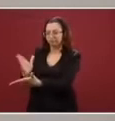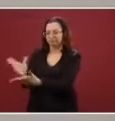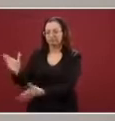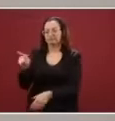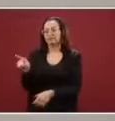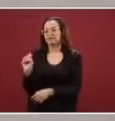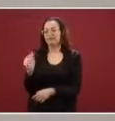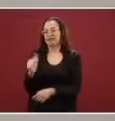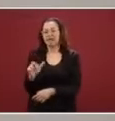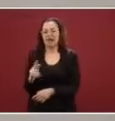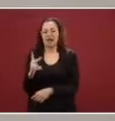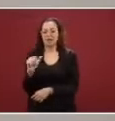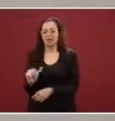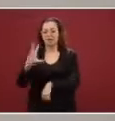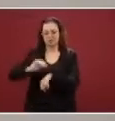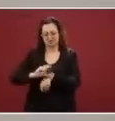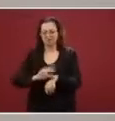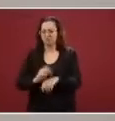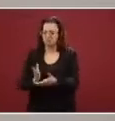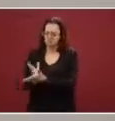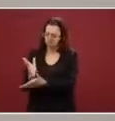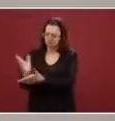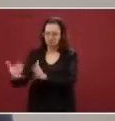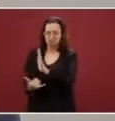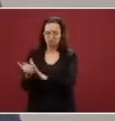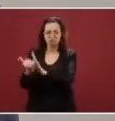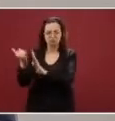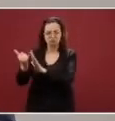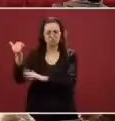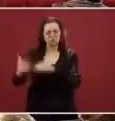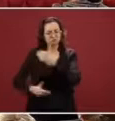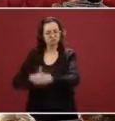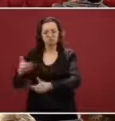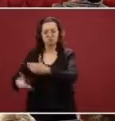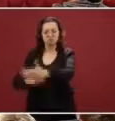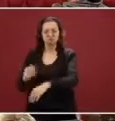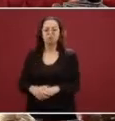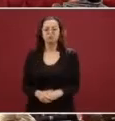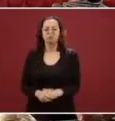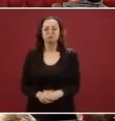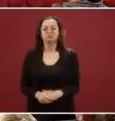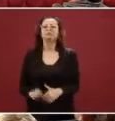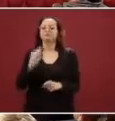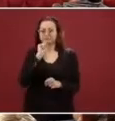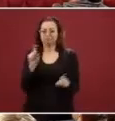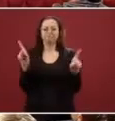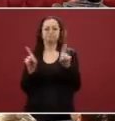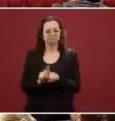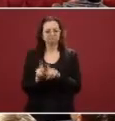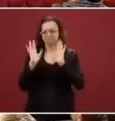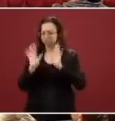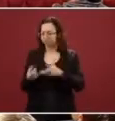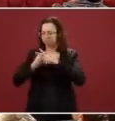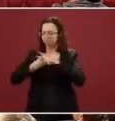nos va permitiendo en base a los trabajos que va realizando. Aquí están los trabajos, ya también tenemos iniciados en